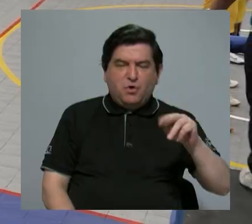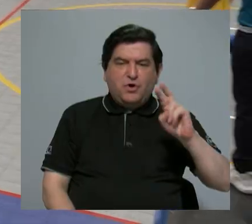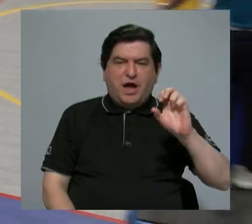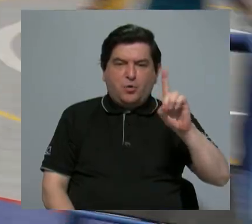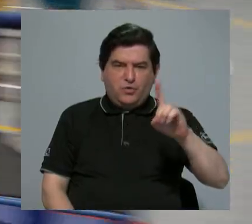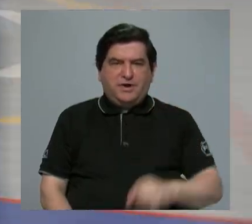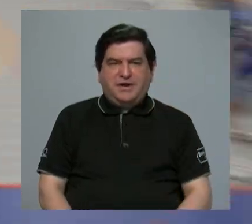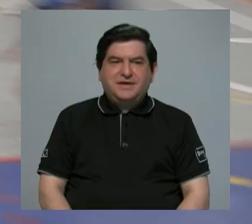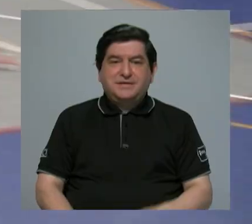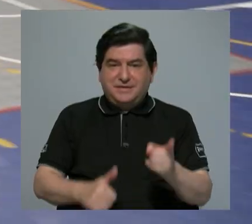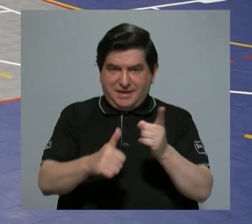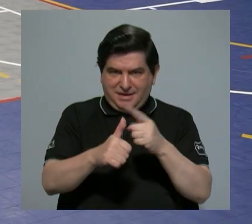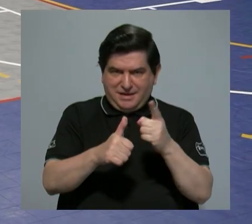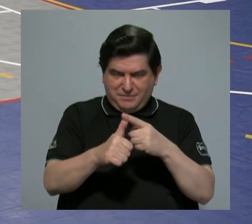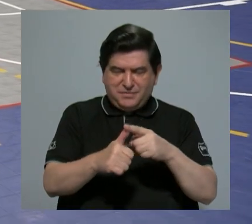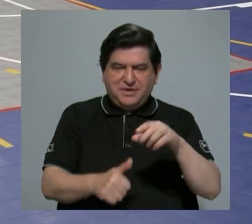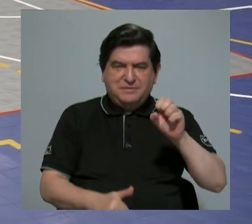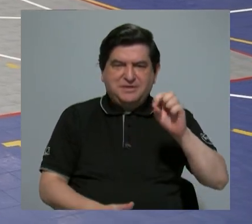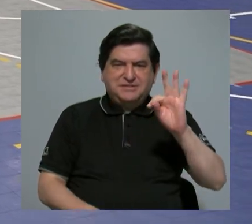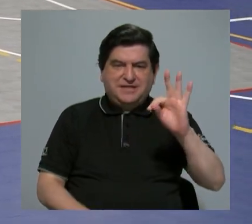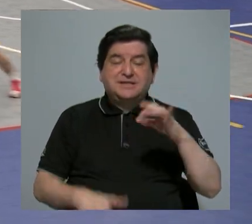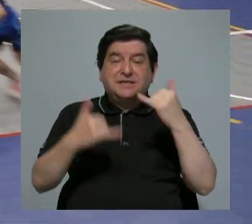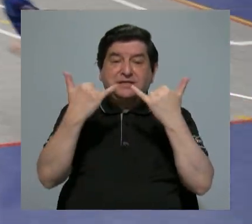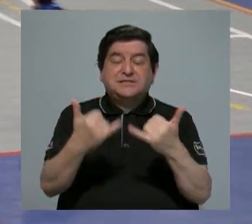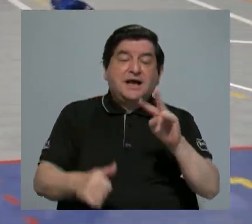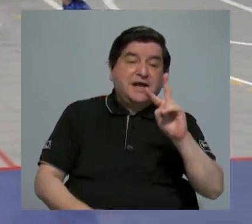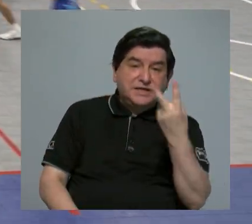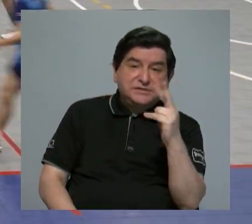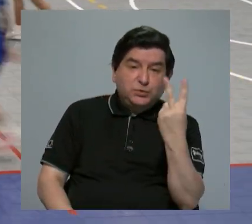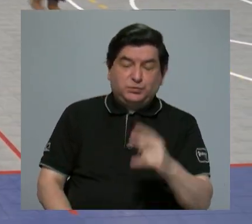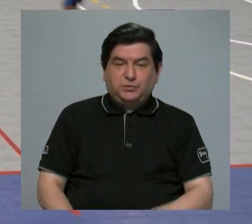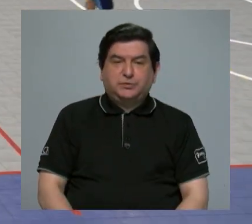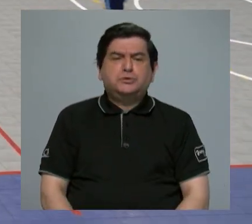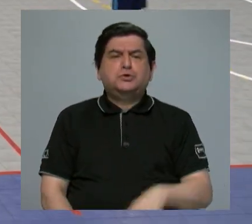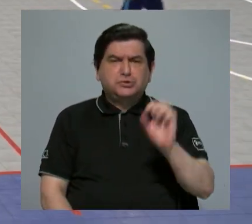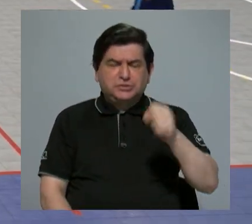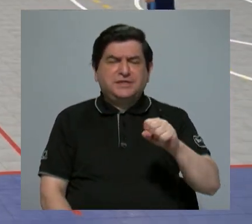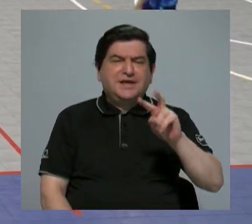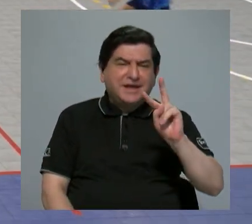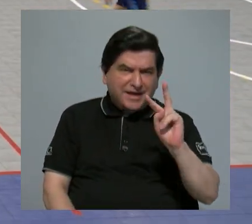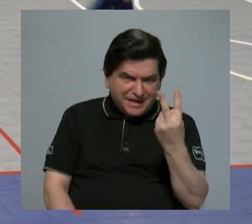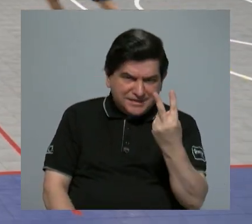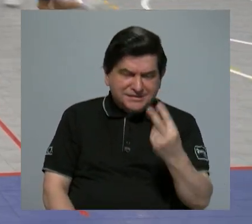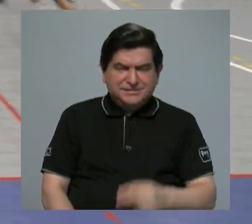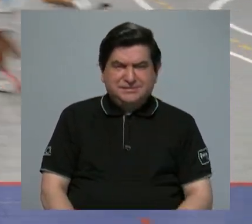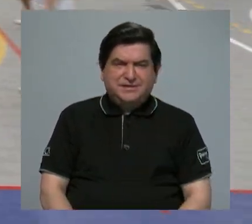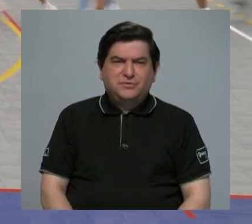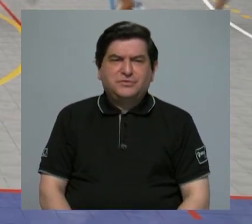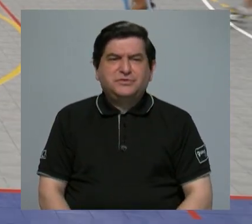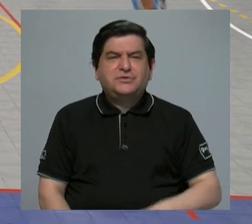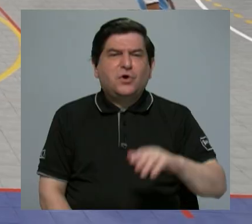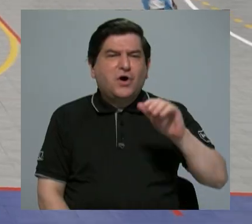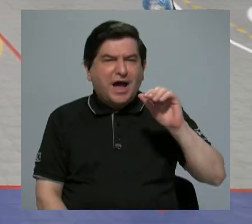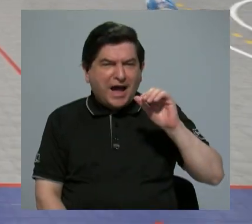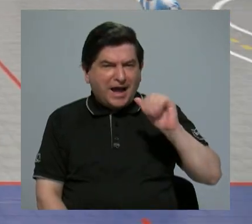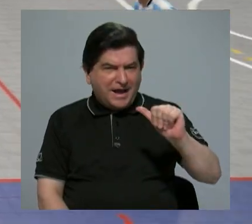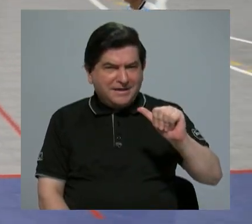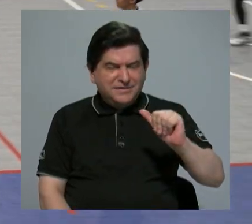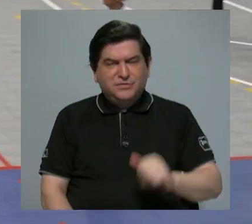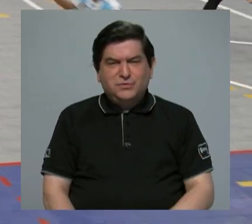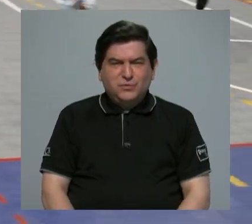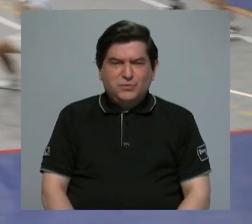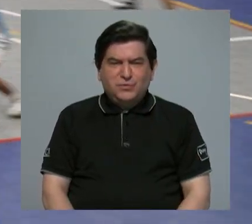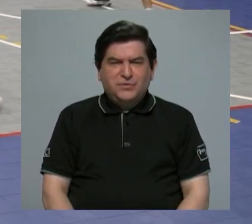de la UNED para llevarse el primer set. Ya estamos con imágenes del segundo, profe. Sí, un segundo set donde Arturo llega y tiene